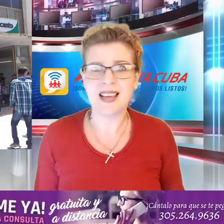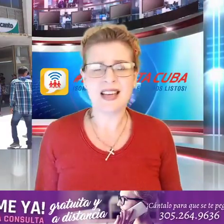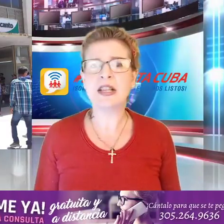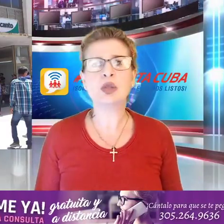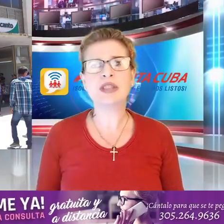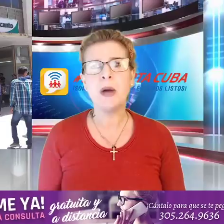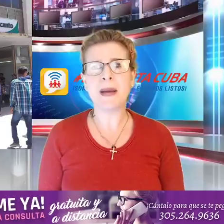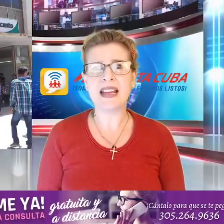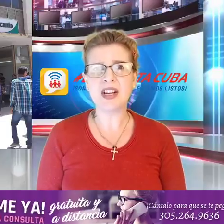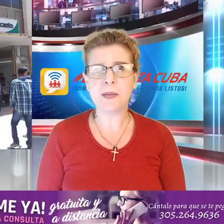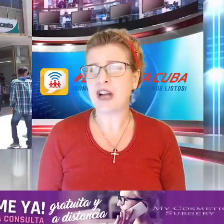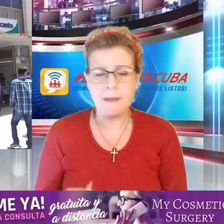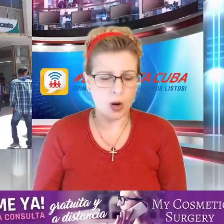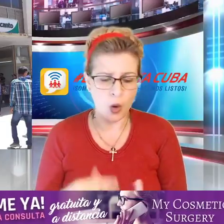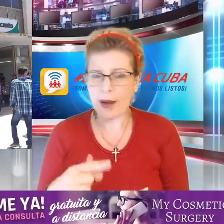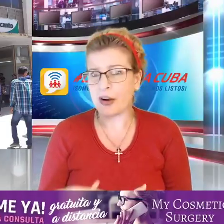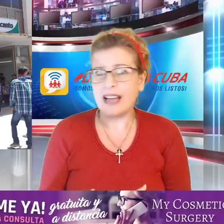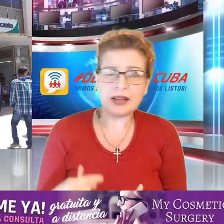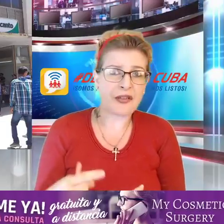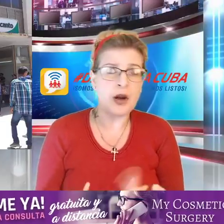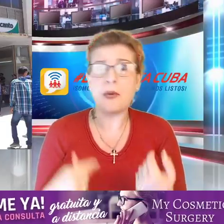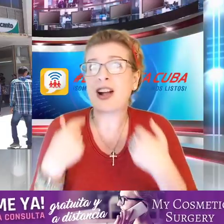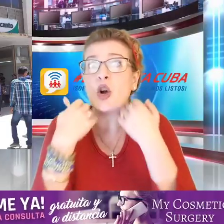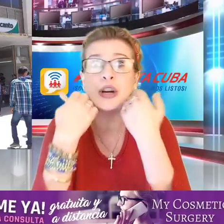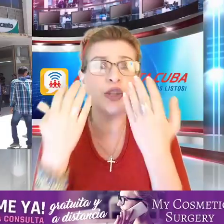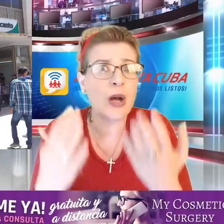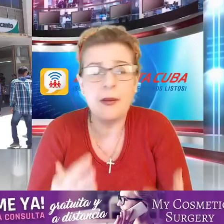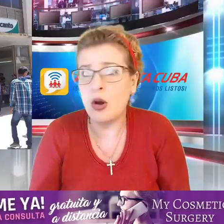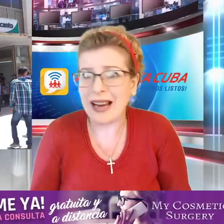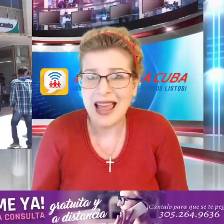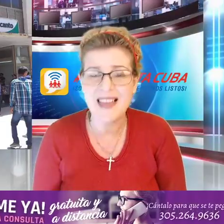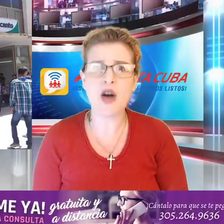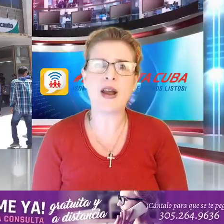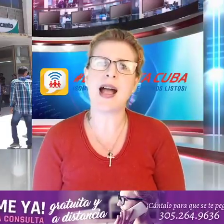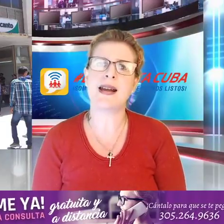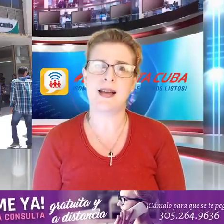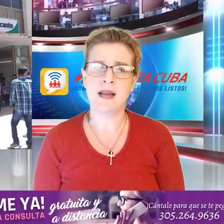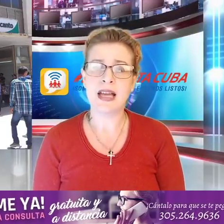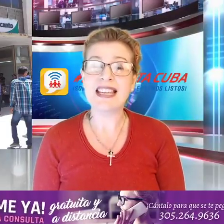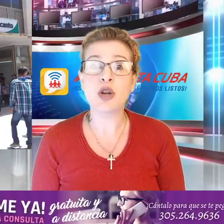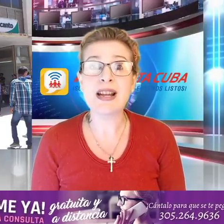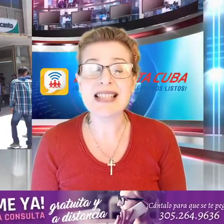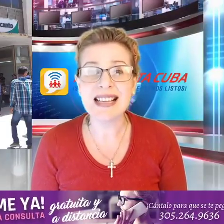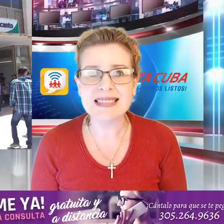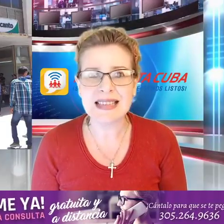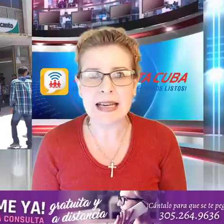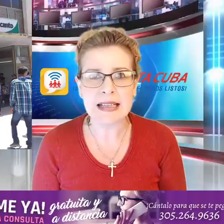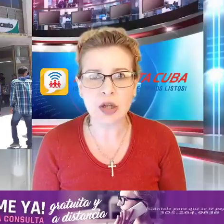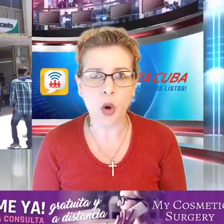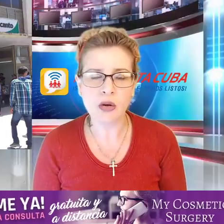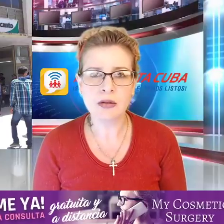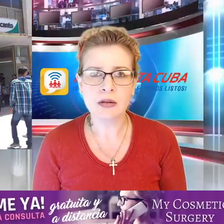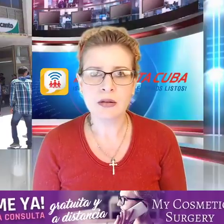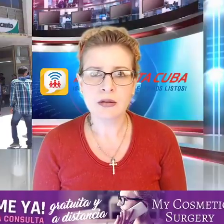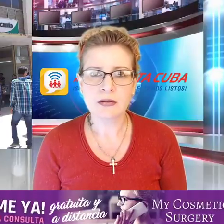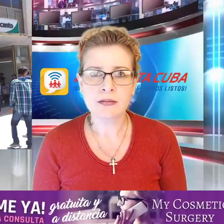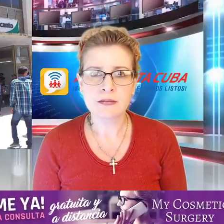tienen ningún tipo de peligro porque hay vacunas, porque hay interferón, porque han corrido todas las bolas que les ha dado la gana y no las han detenido.